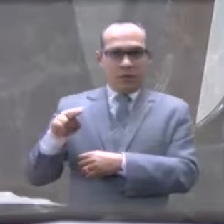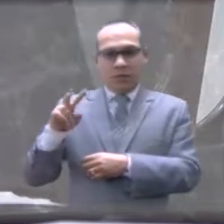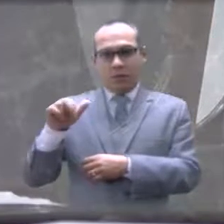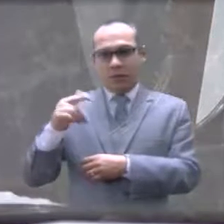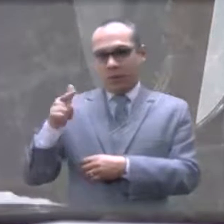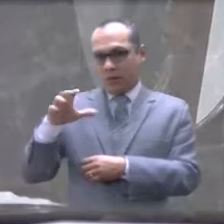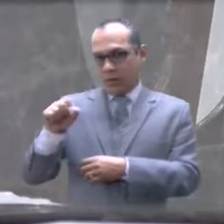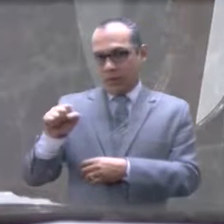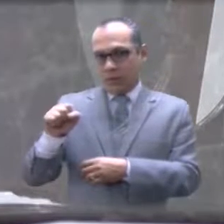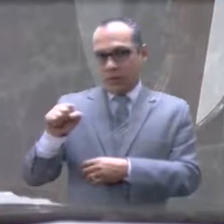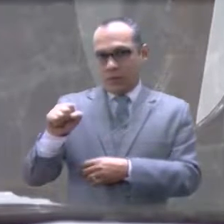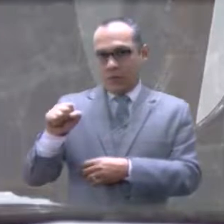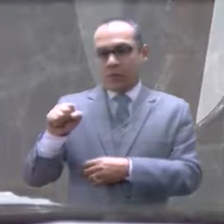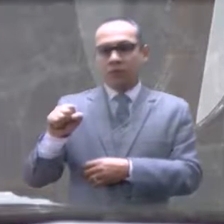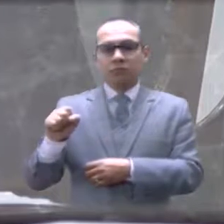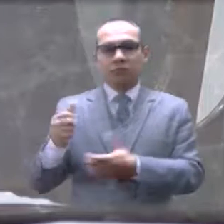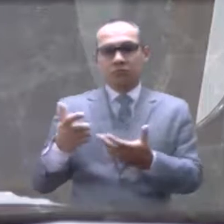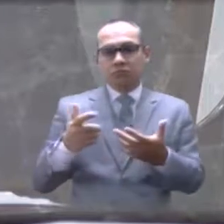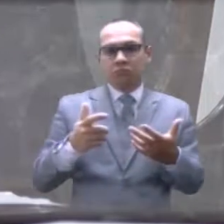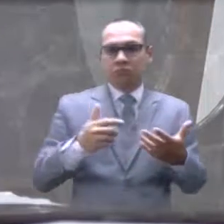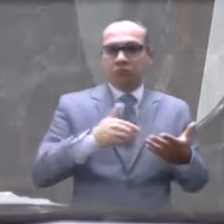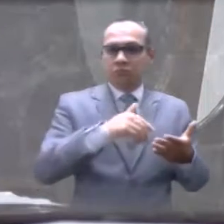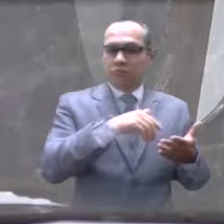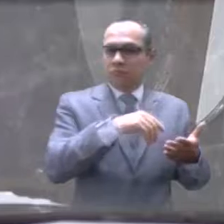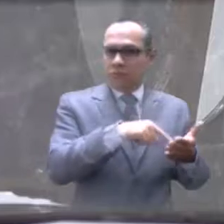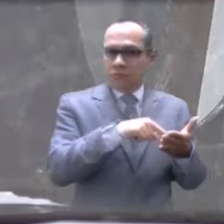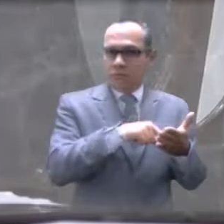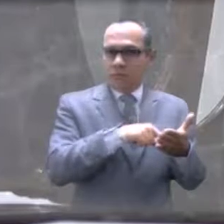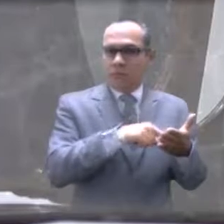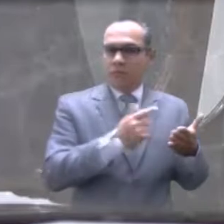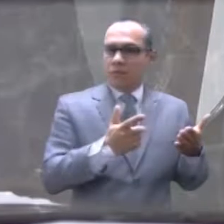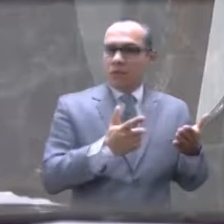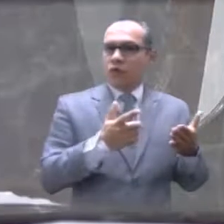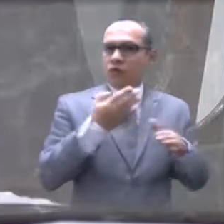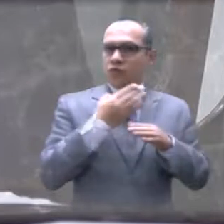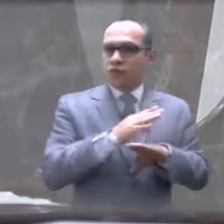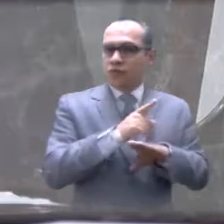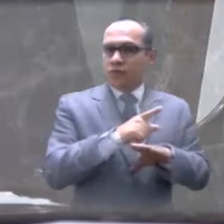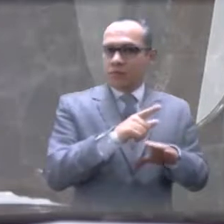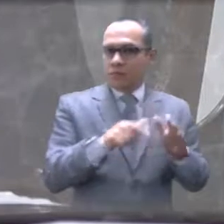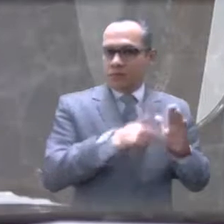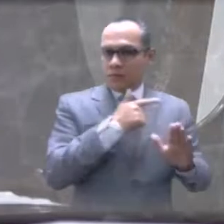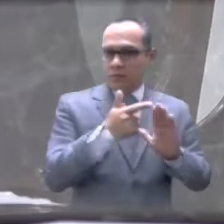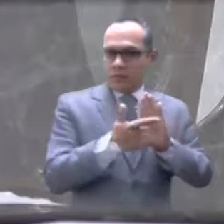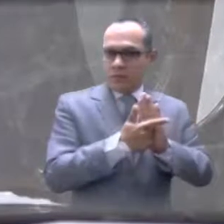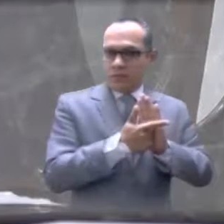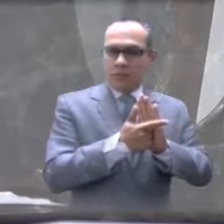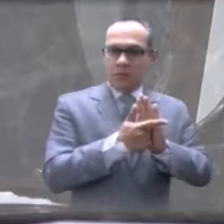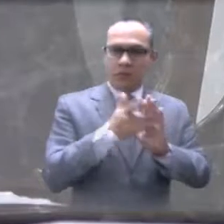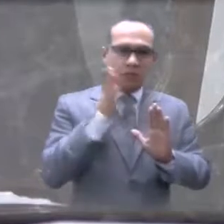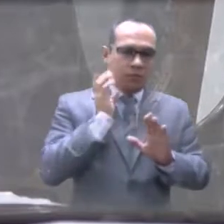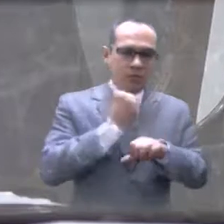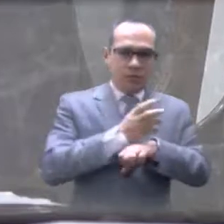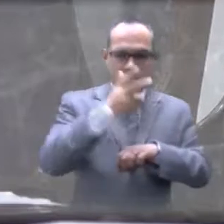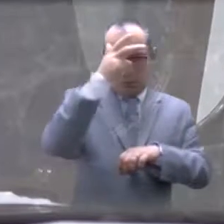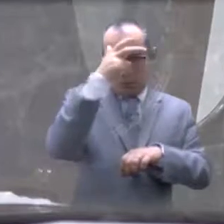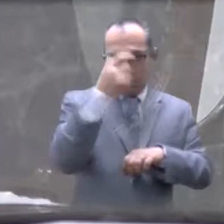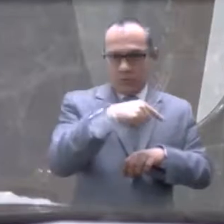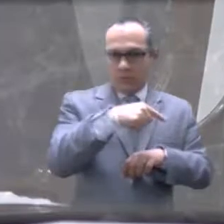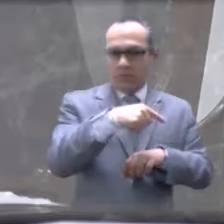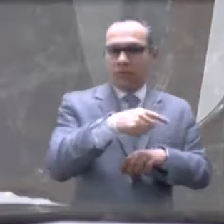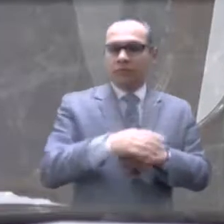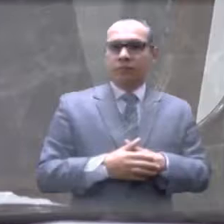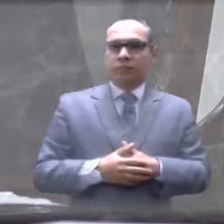cual, en ejercicio de la facultad que le confiere la Ley Orgánica de la Administración Pública del Estado de